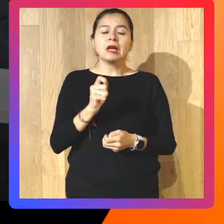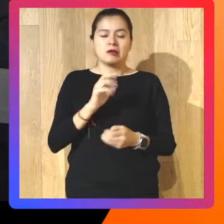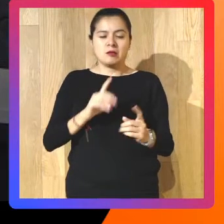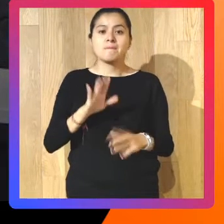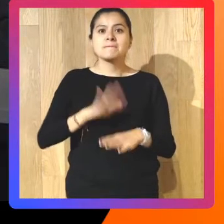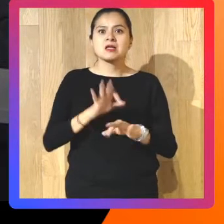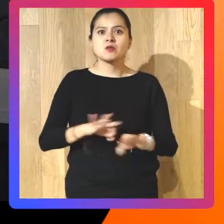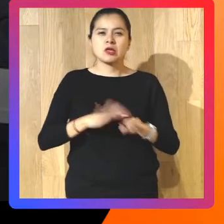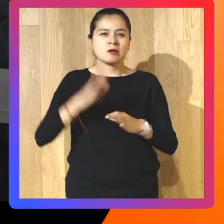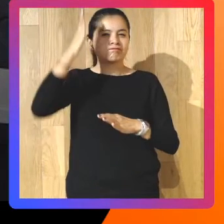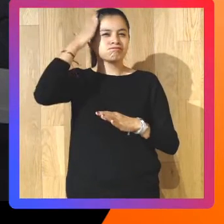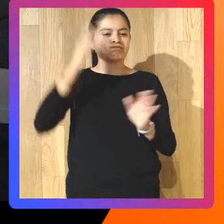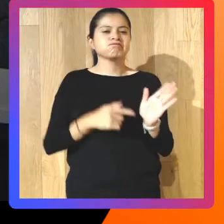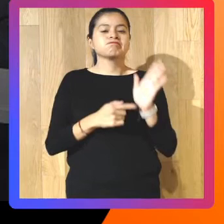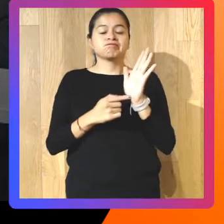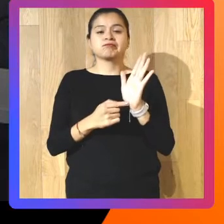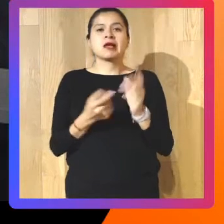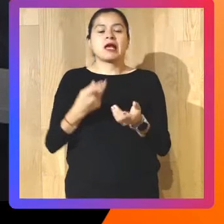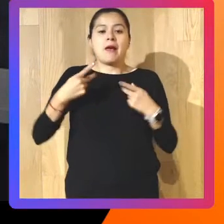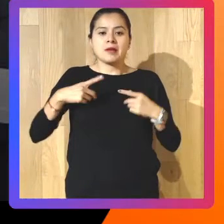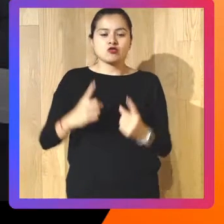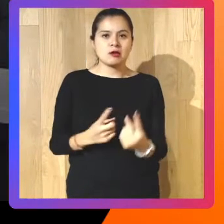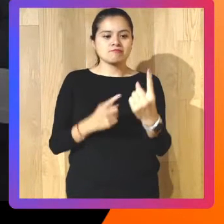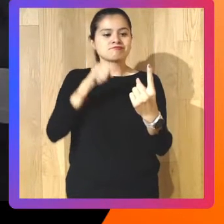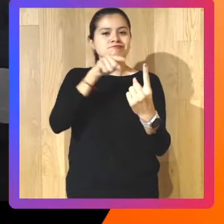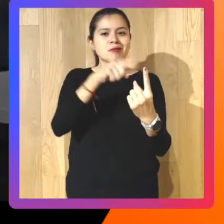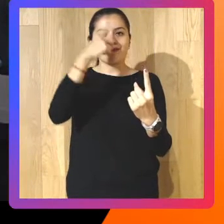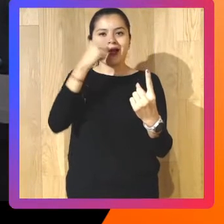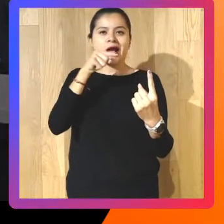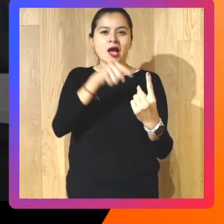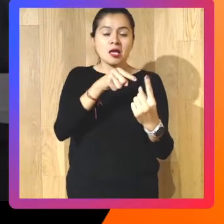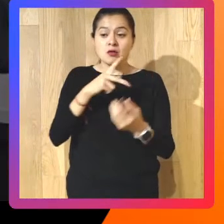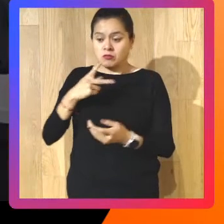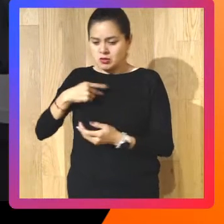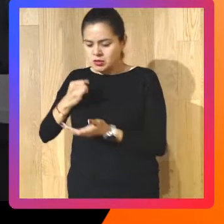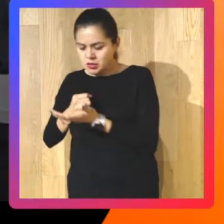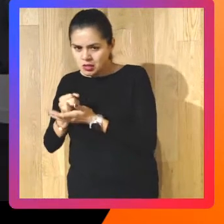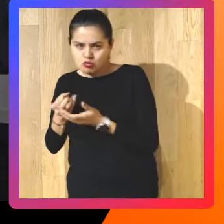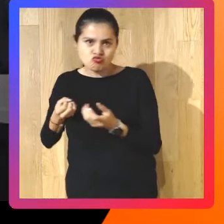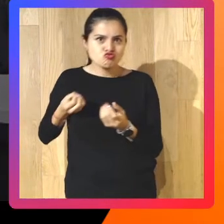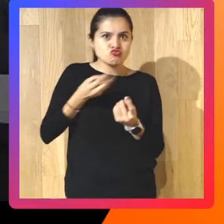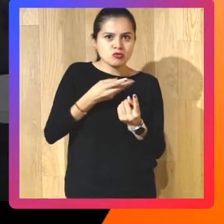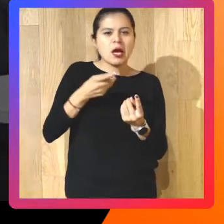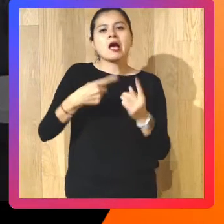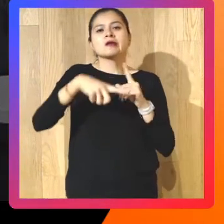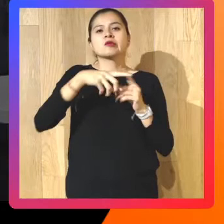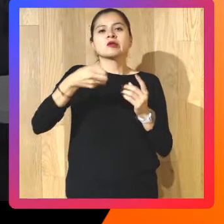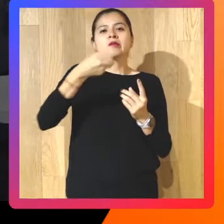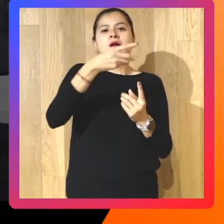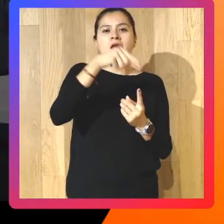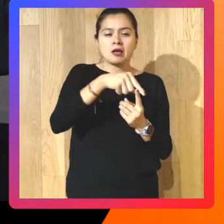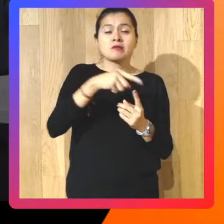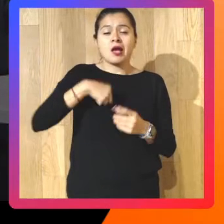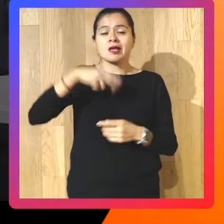a la persona en el centro de todas nuestras decisiones. En nuestro contexto mexicano, ya expuesto de